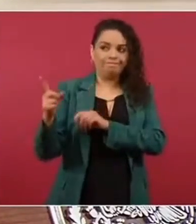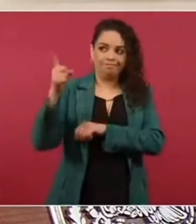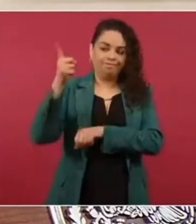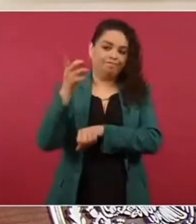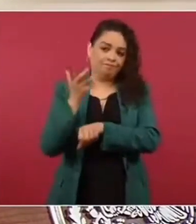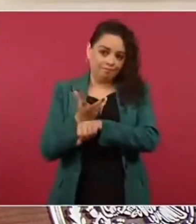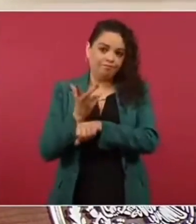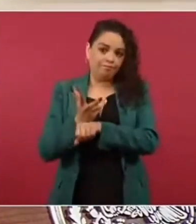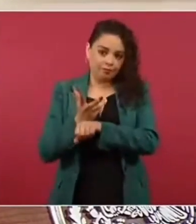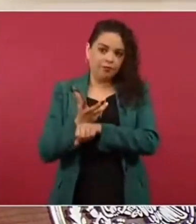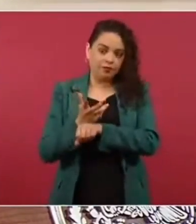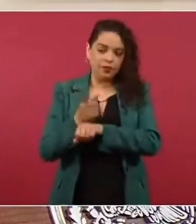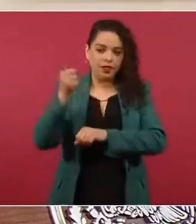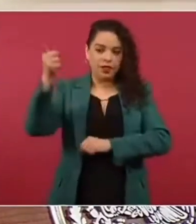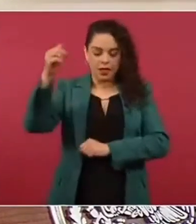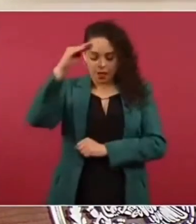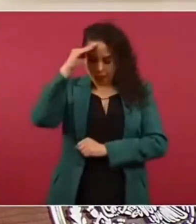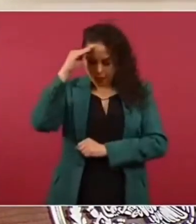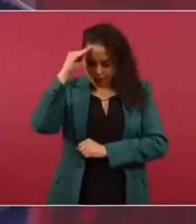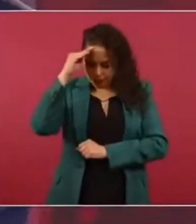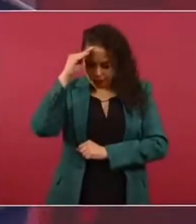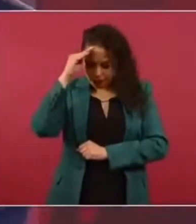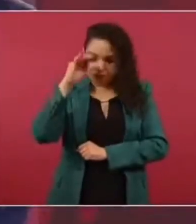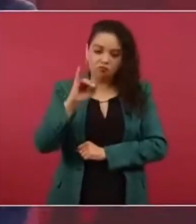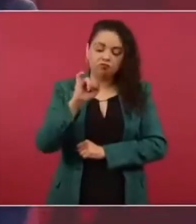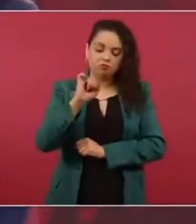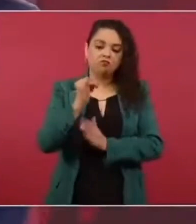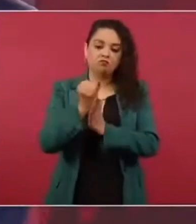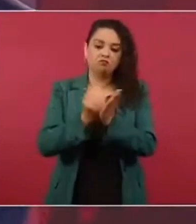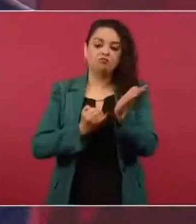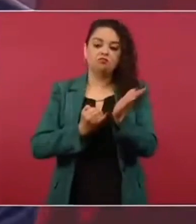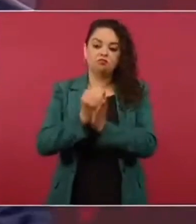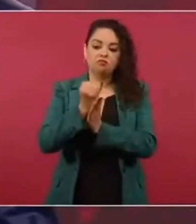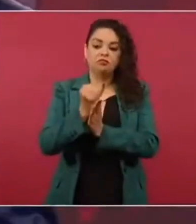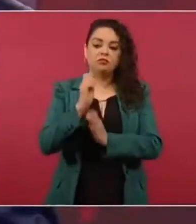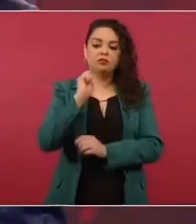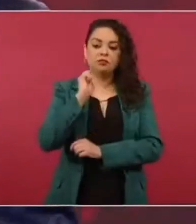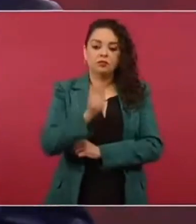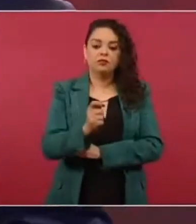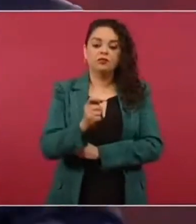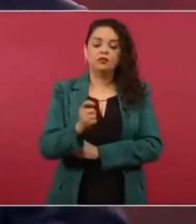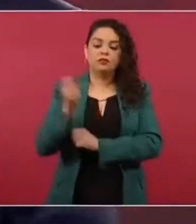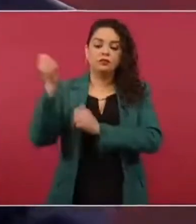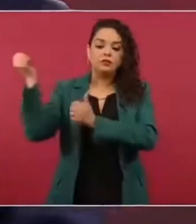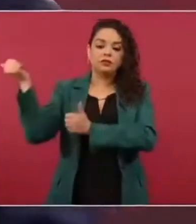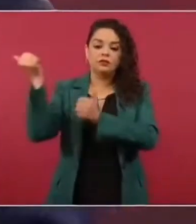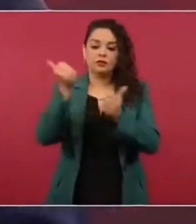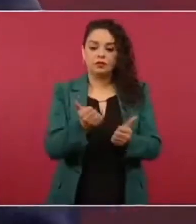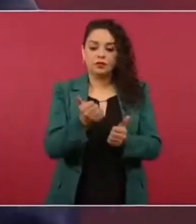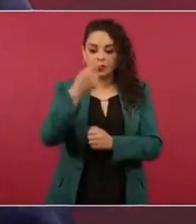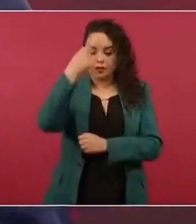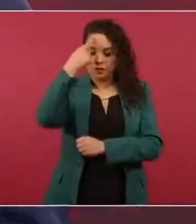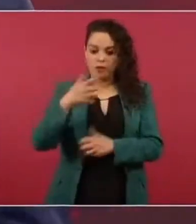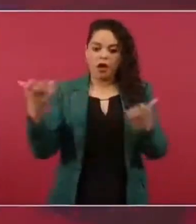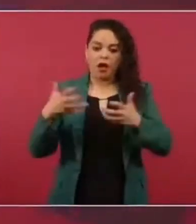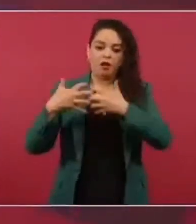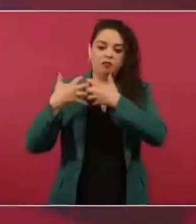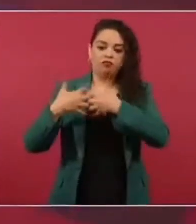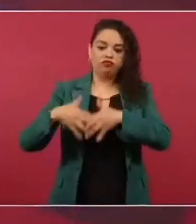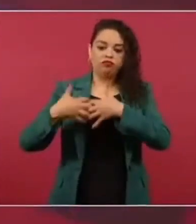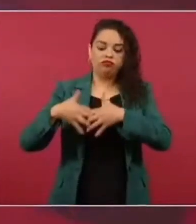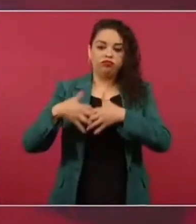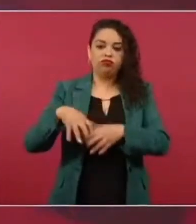estadounidenses, ya decidieron traer plantas para la fabricación de semiconductores, de